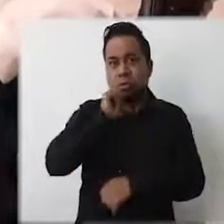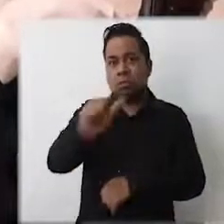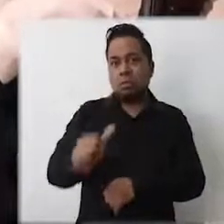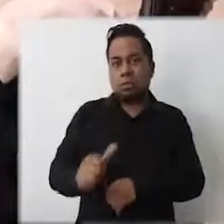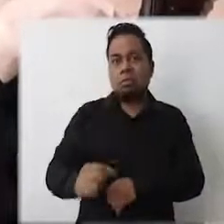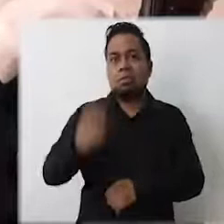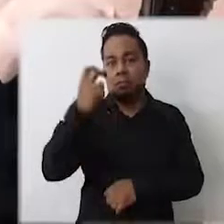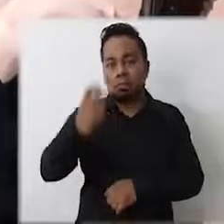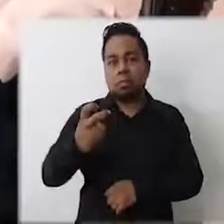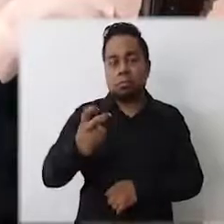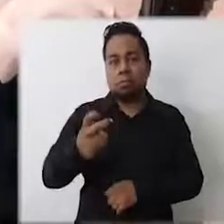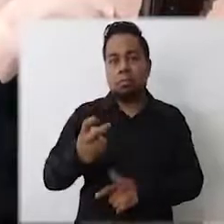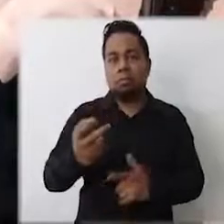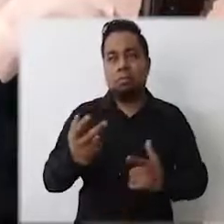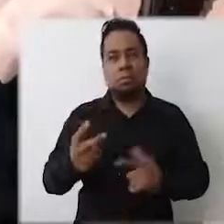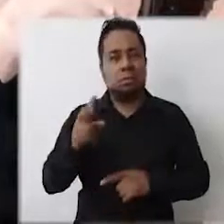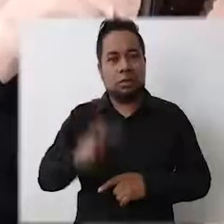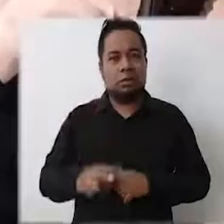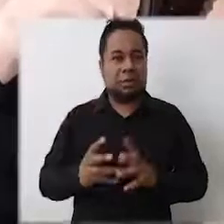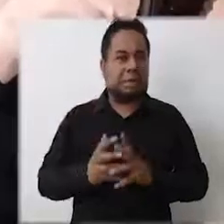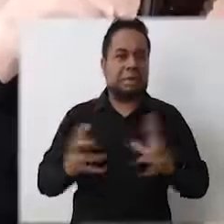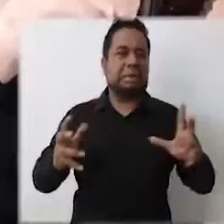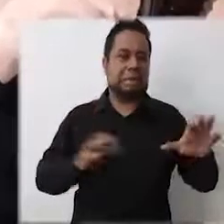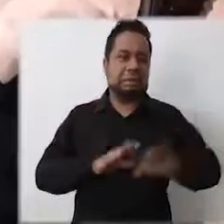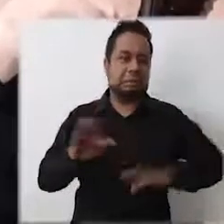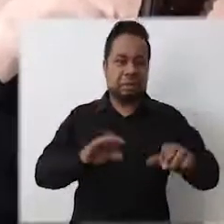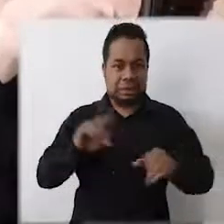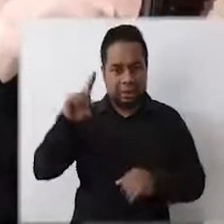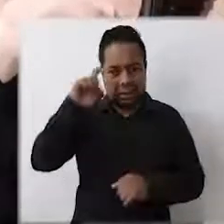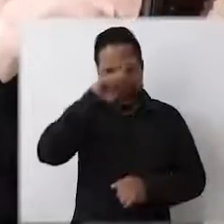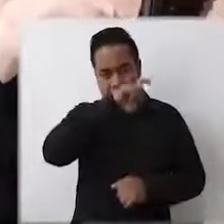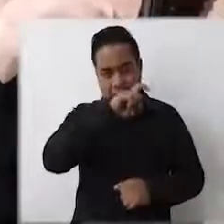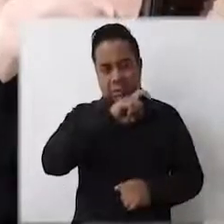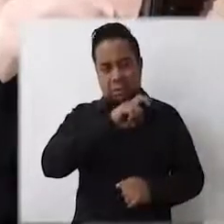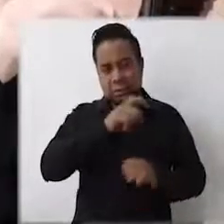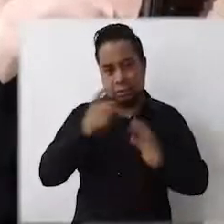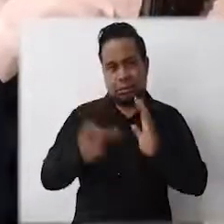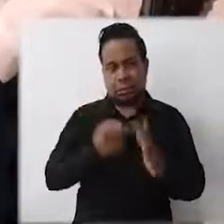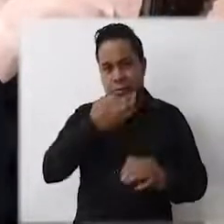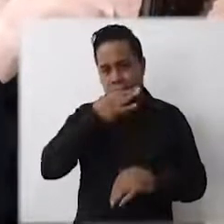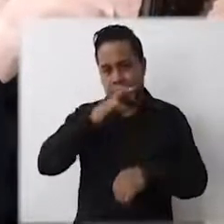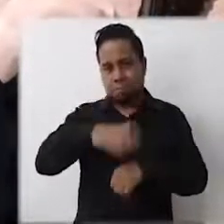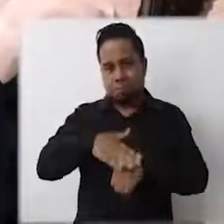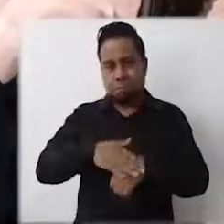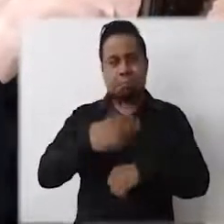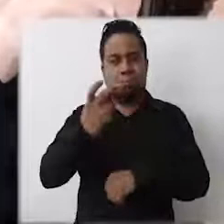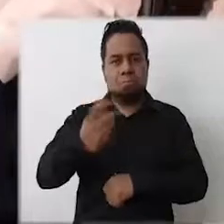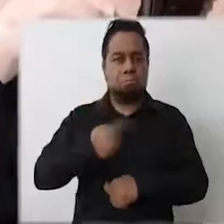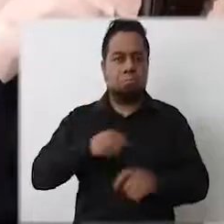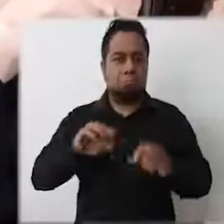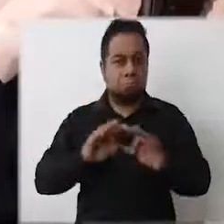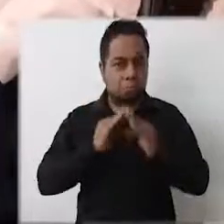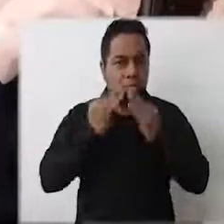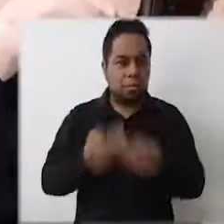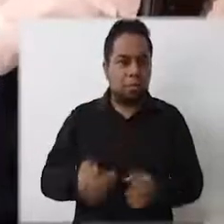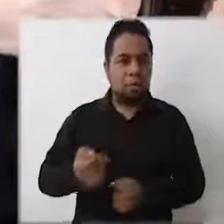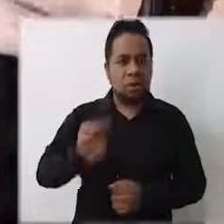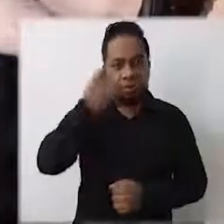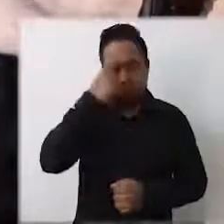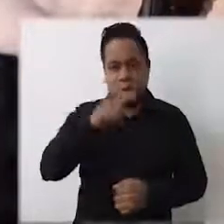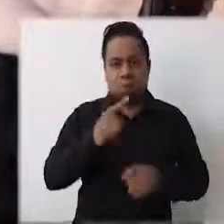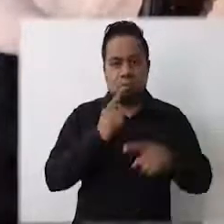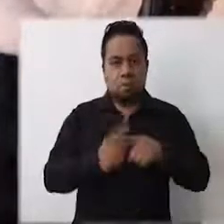y a la ciudadanía, sobre todo, que es quienes acudimos muchas veces a esto, pedirles que